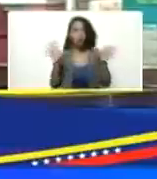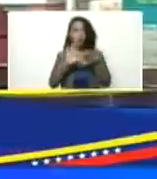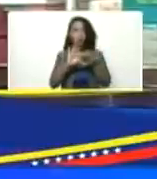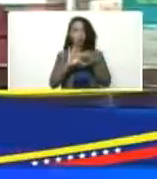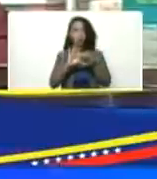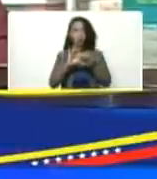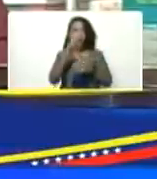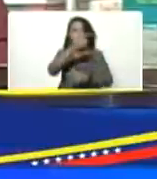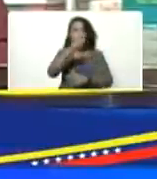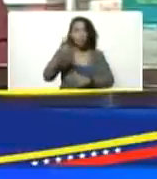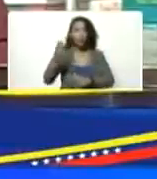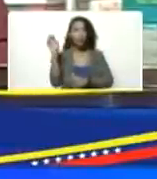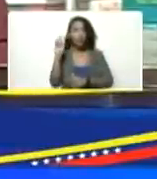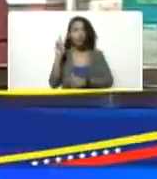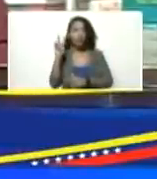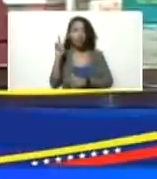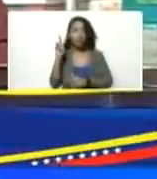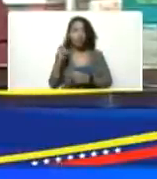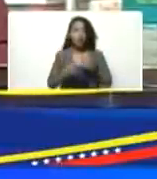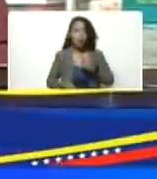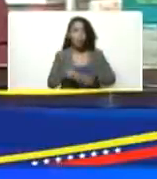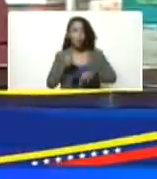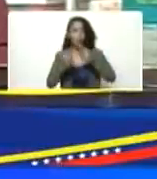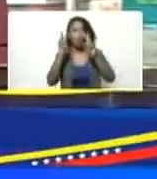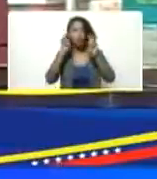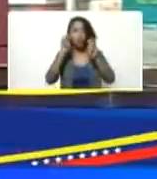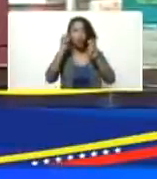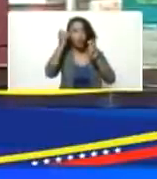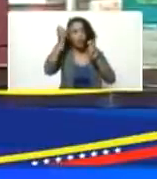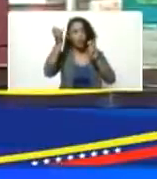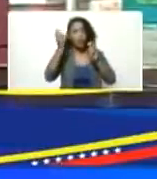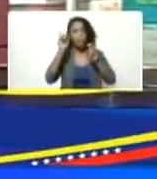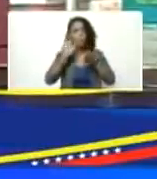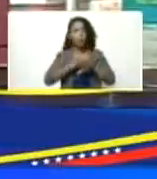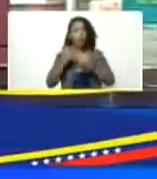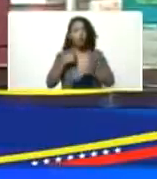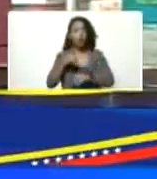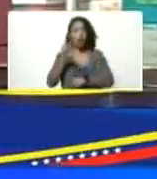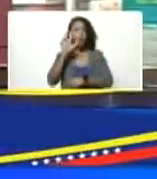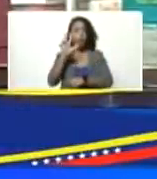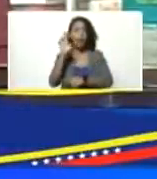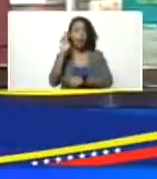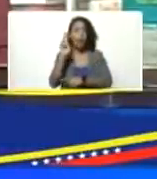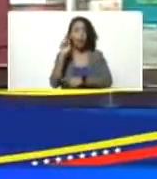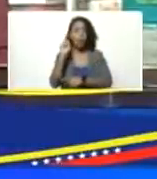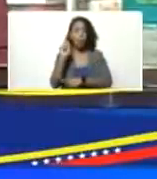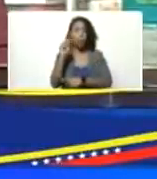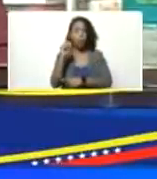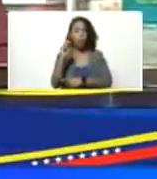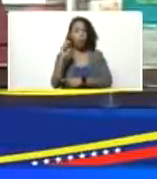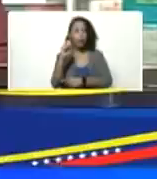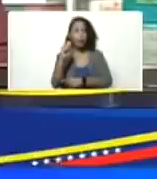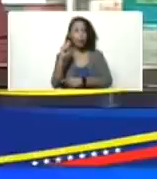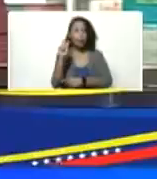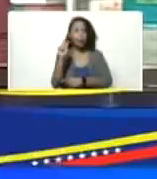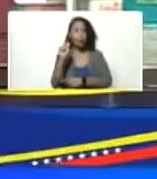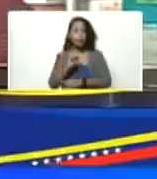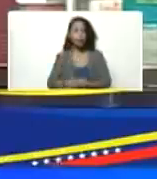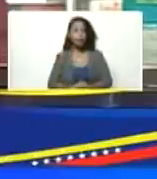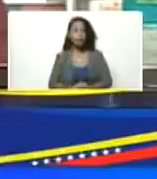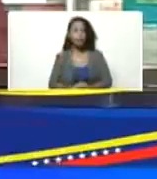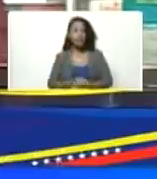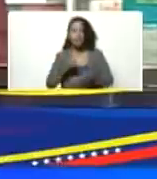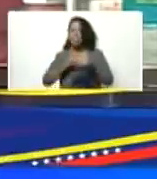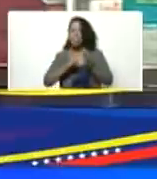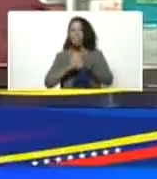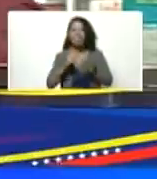los venezolanos, es construir las nuevas ideas. Por eso lancé las 3R.net. ¿Qué son